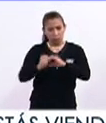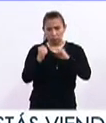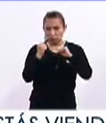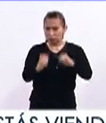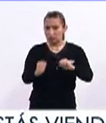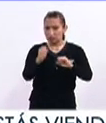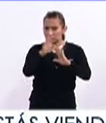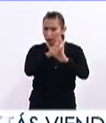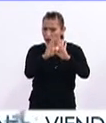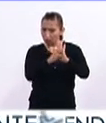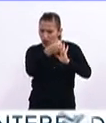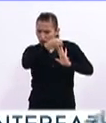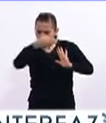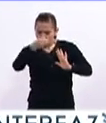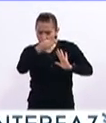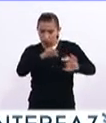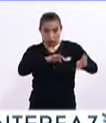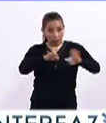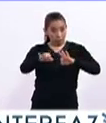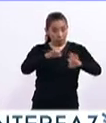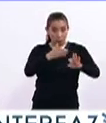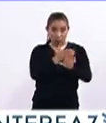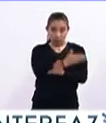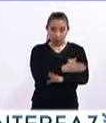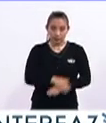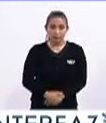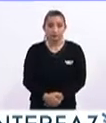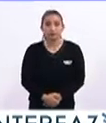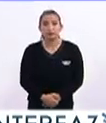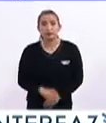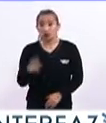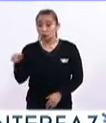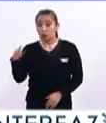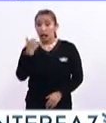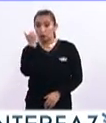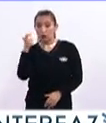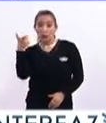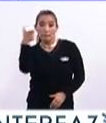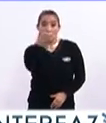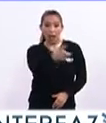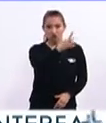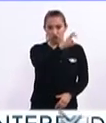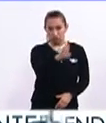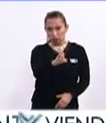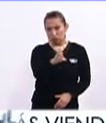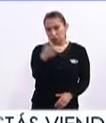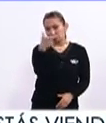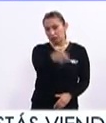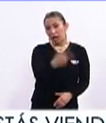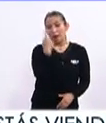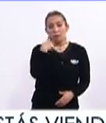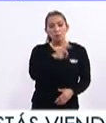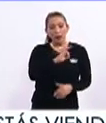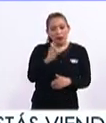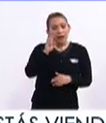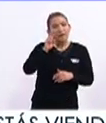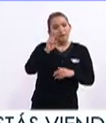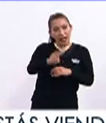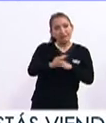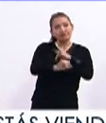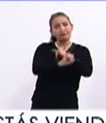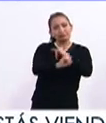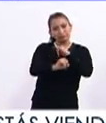nivel metodológico, con todo un trabajo de por medio. Con el pago que hacen los estudiantes de 200 pesos, tienen acceso a